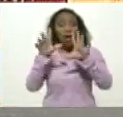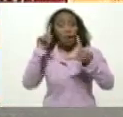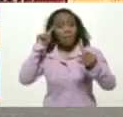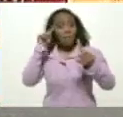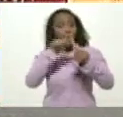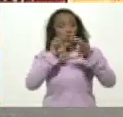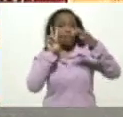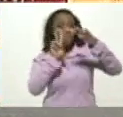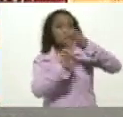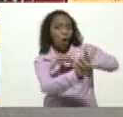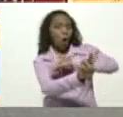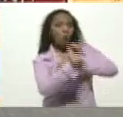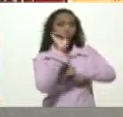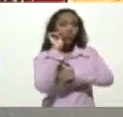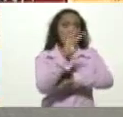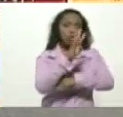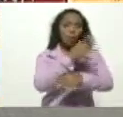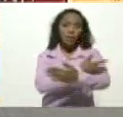de